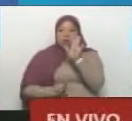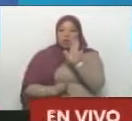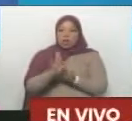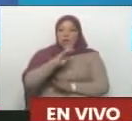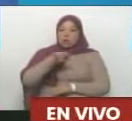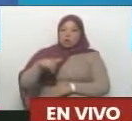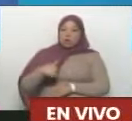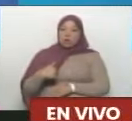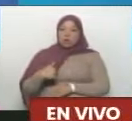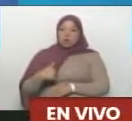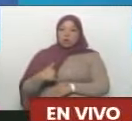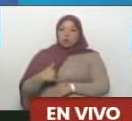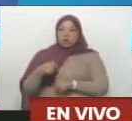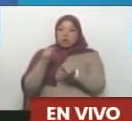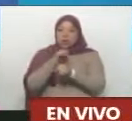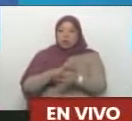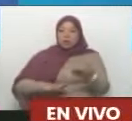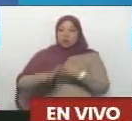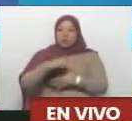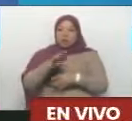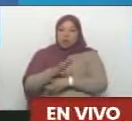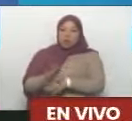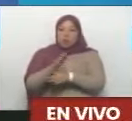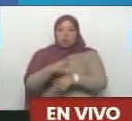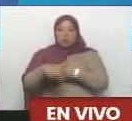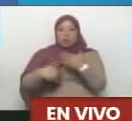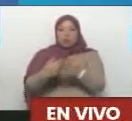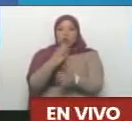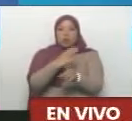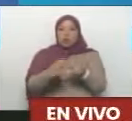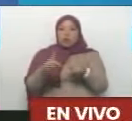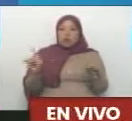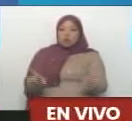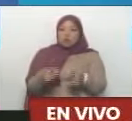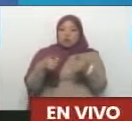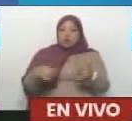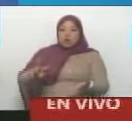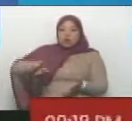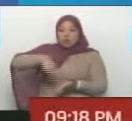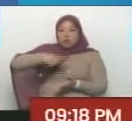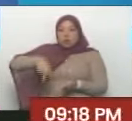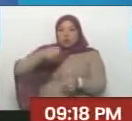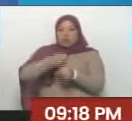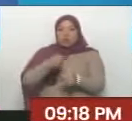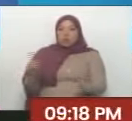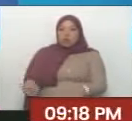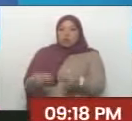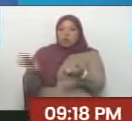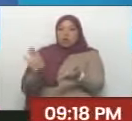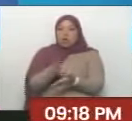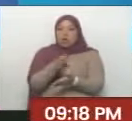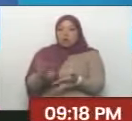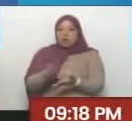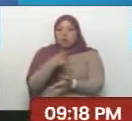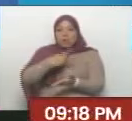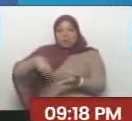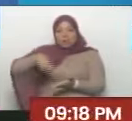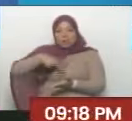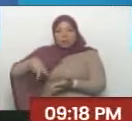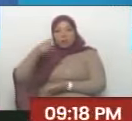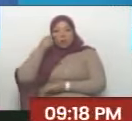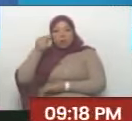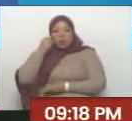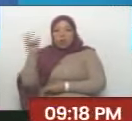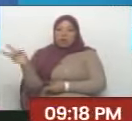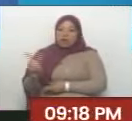crecimiento. La ampliación y salvaguardia del patrimonio cultural, musical y dancístico vinculados a música, cantos, ritmos y bailes de la